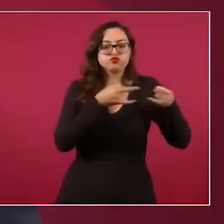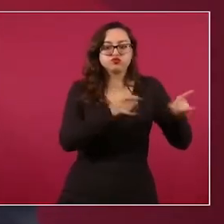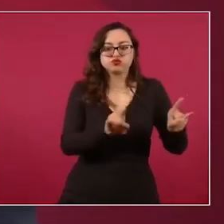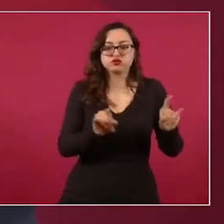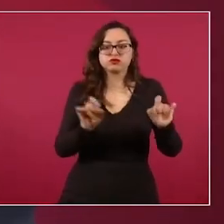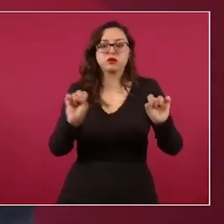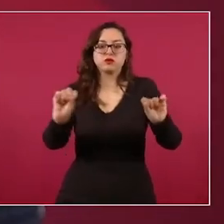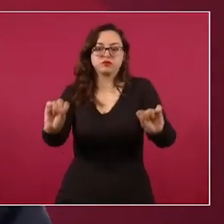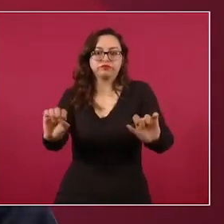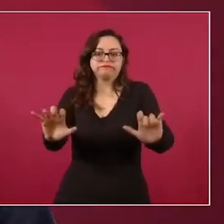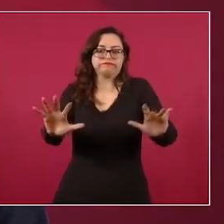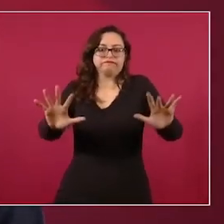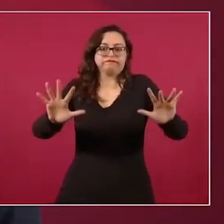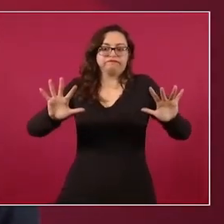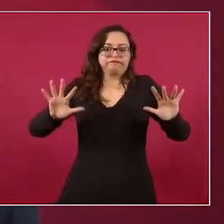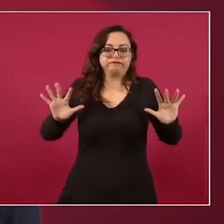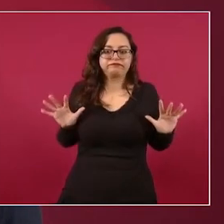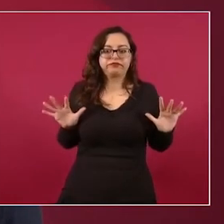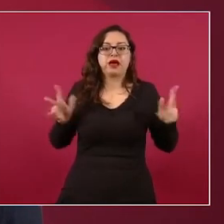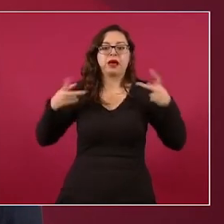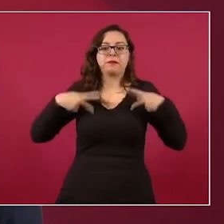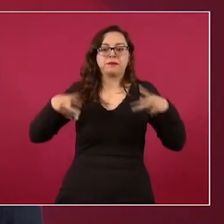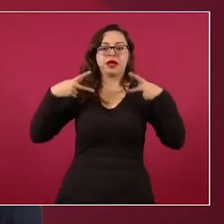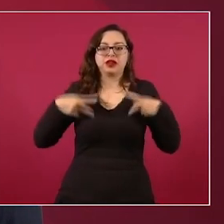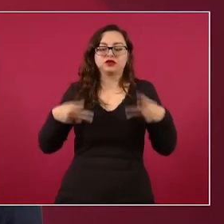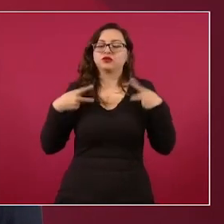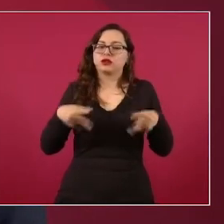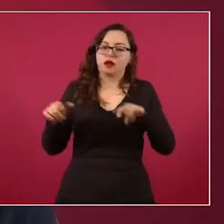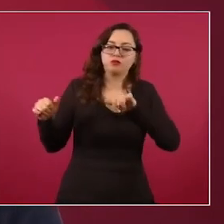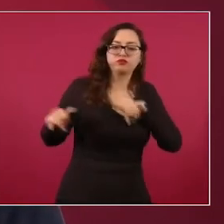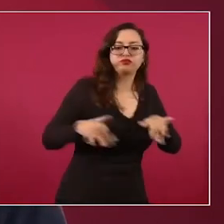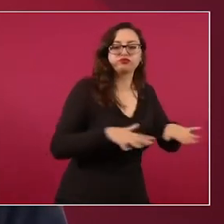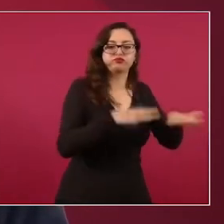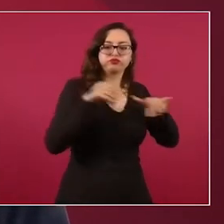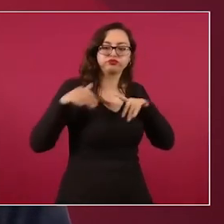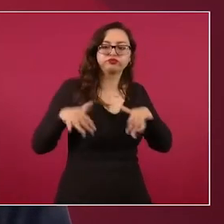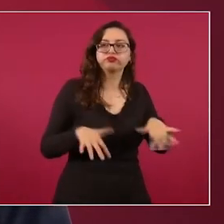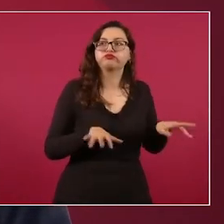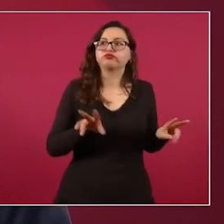pegados al palacio. Y